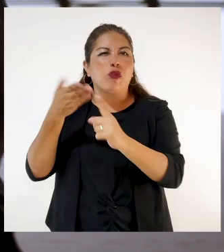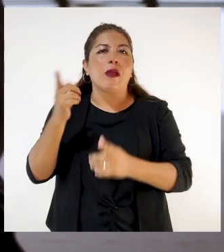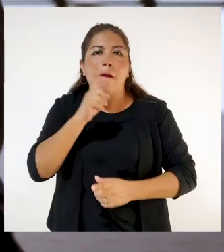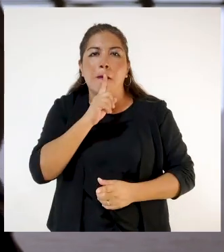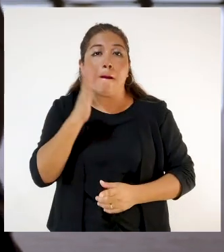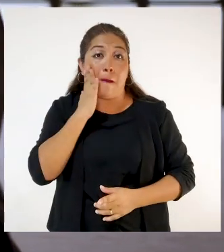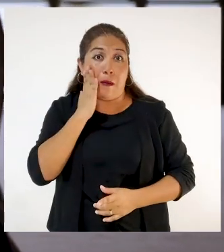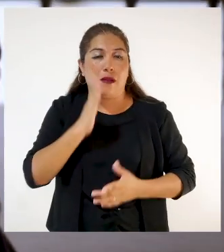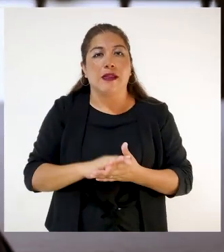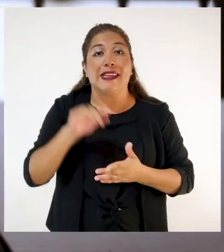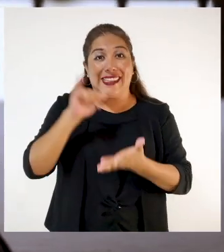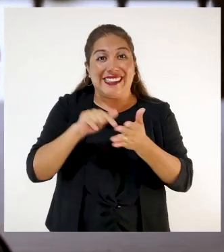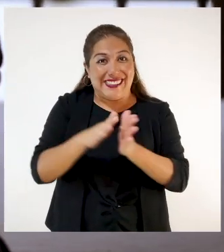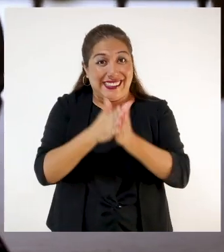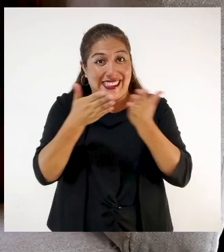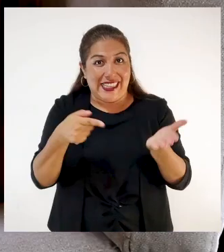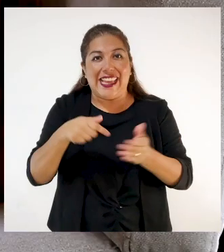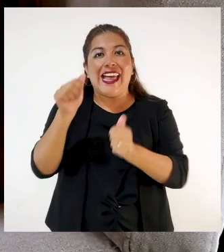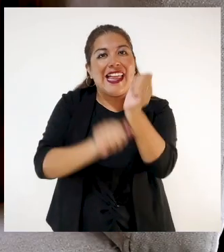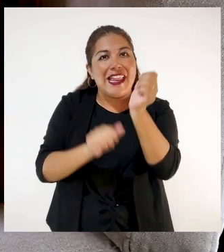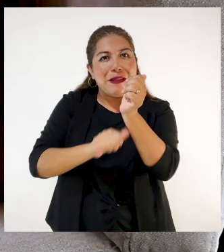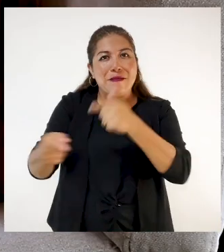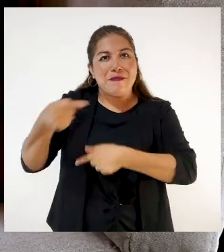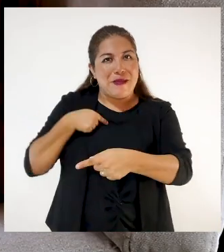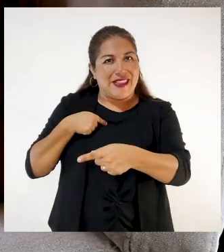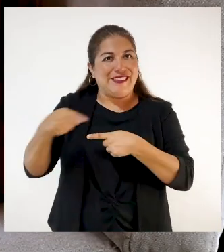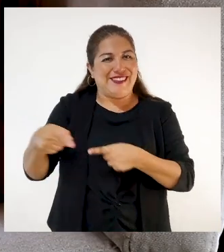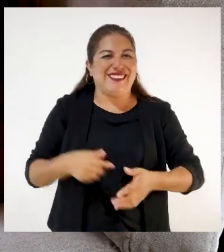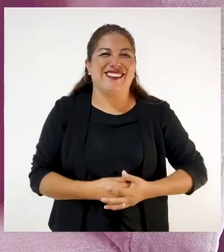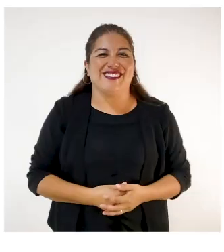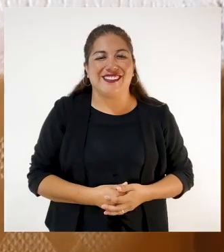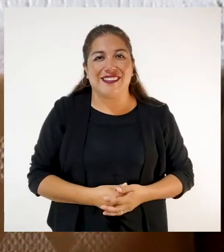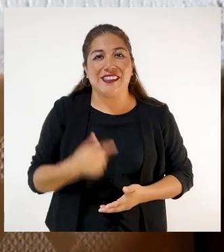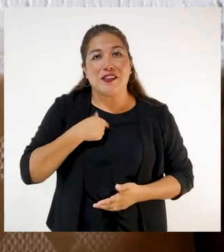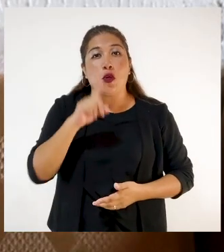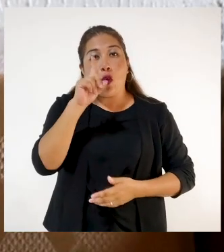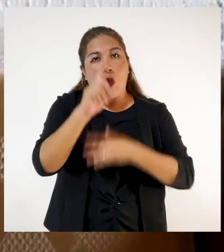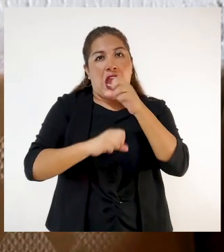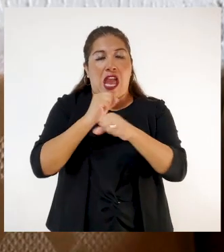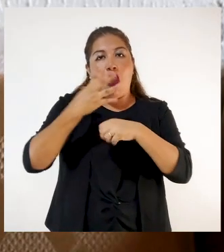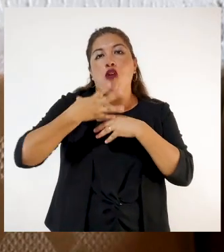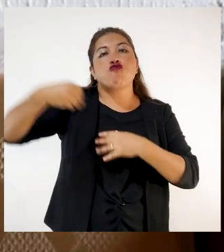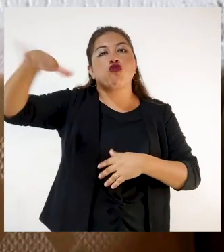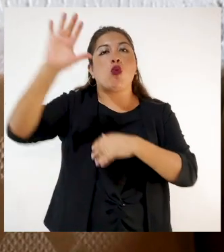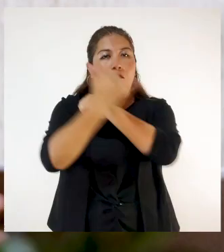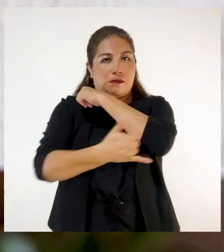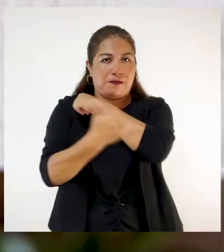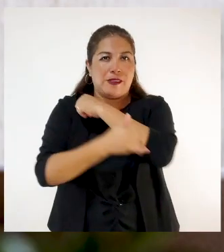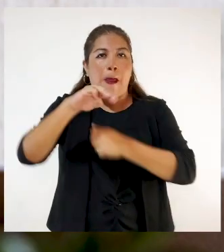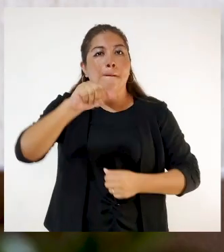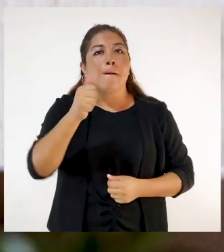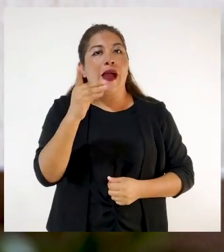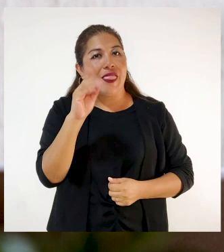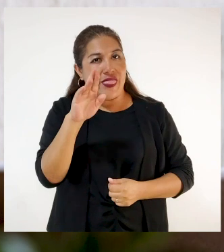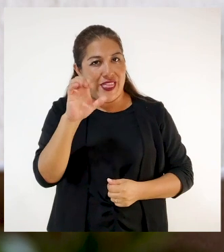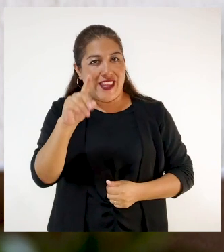los padres. Entonces, este libro es de hermana a hermanos. Yo estudié un año fuera, en Madrid, y cuando